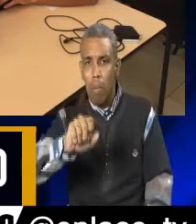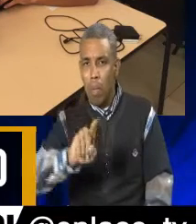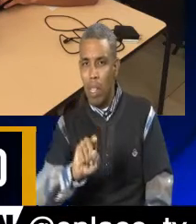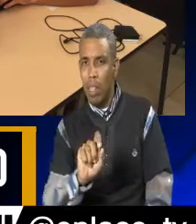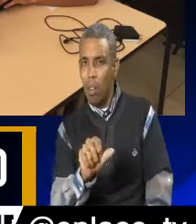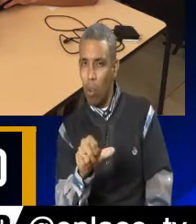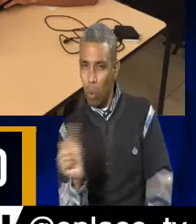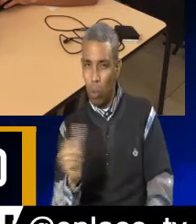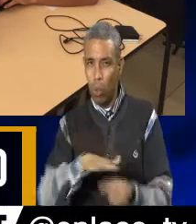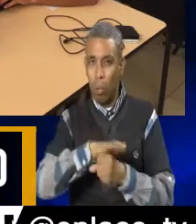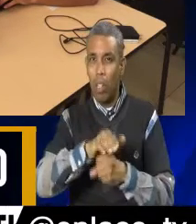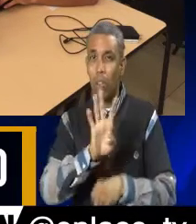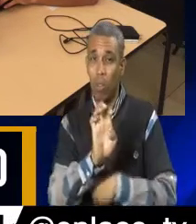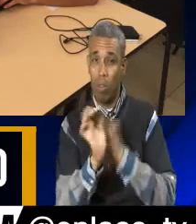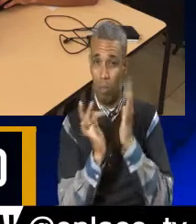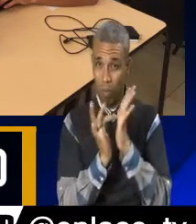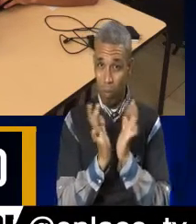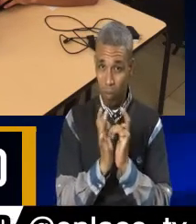al frente